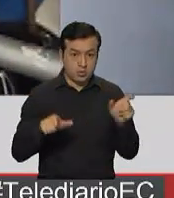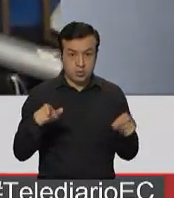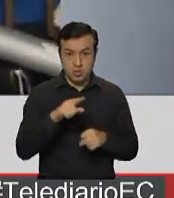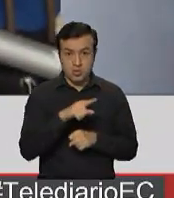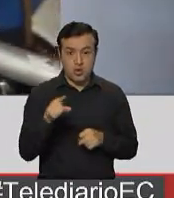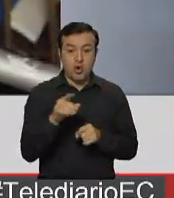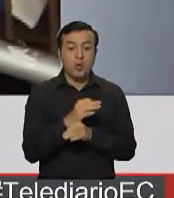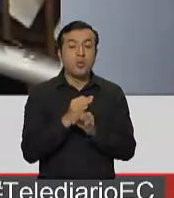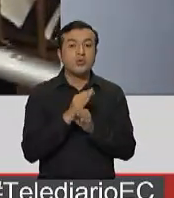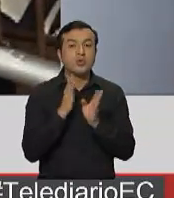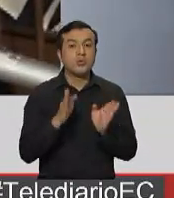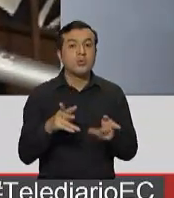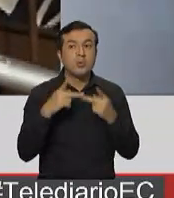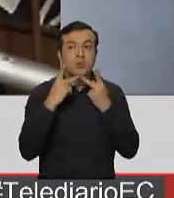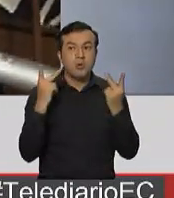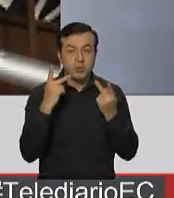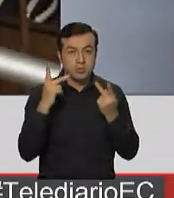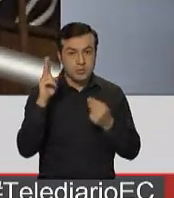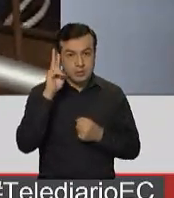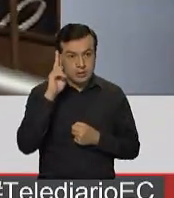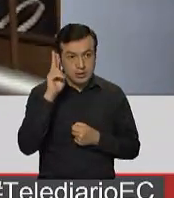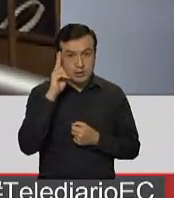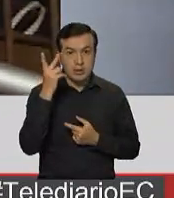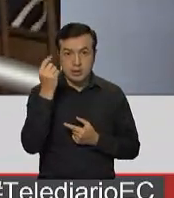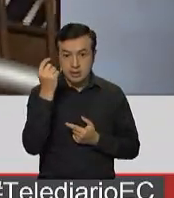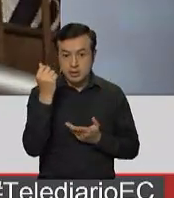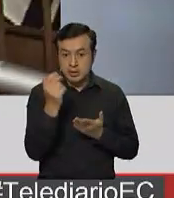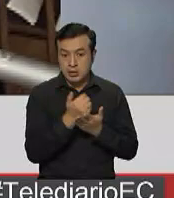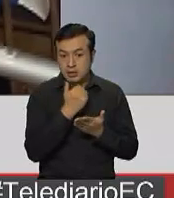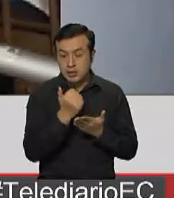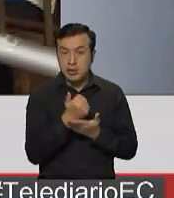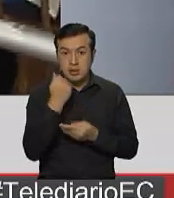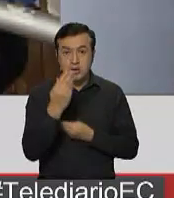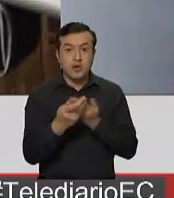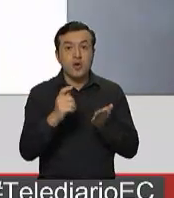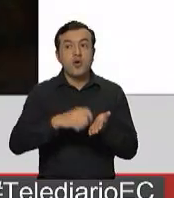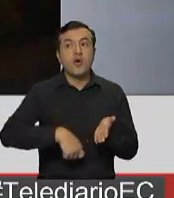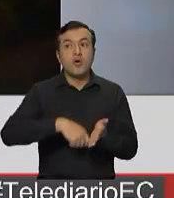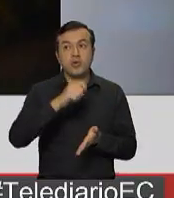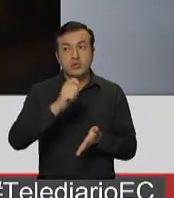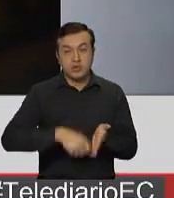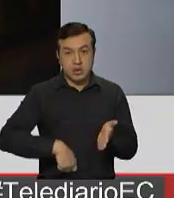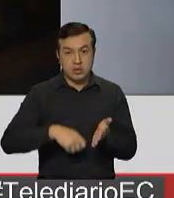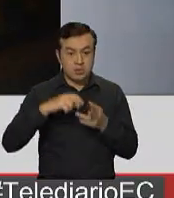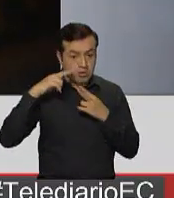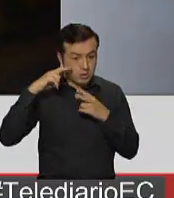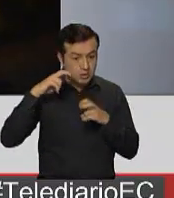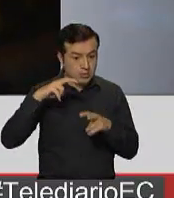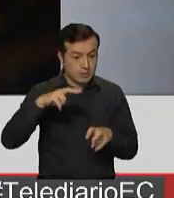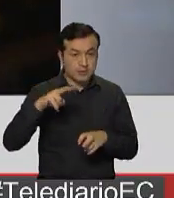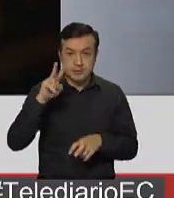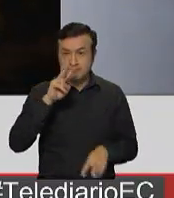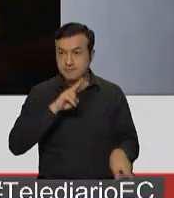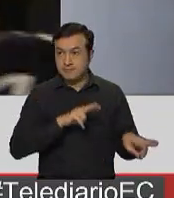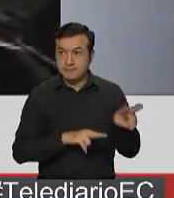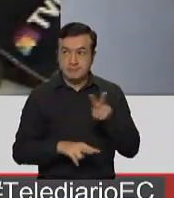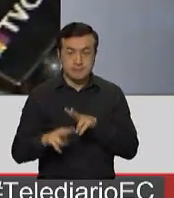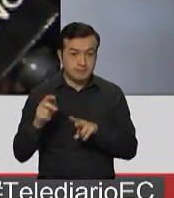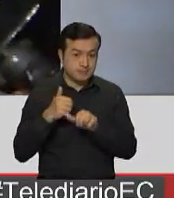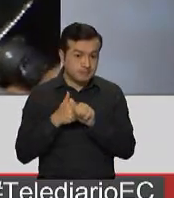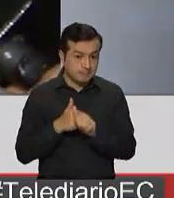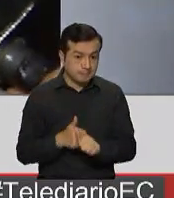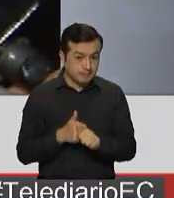funcionarios públicos, que se beneficiaban de dinero al otorgar contratos. La investigación se basa en